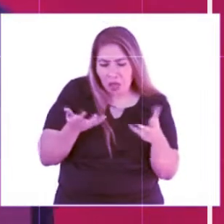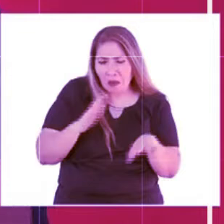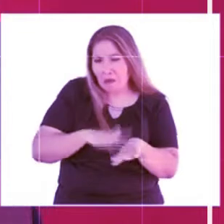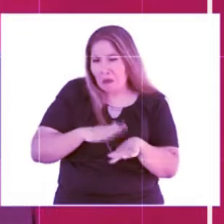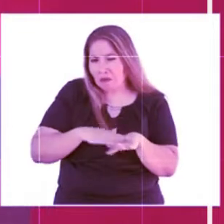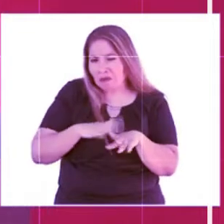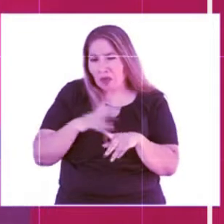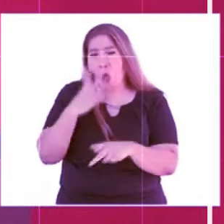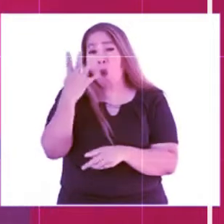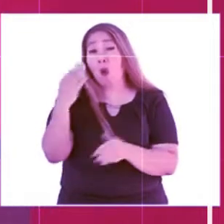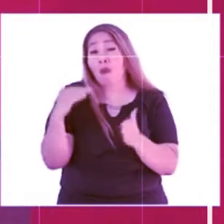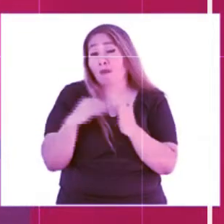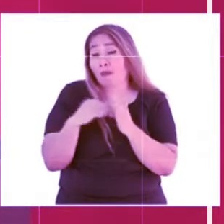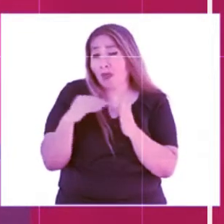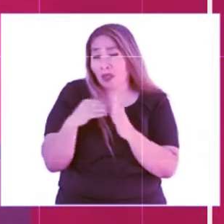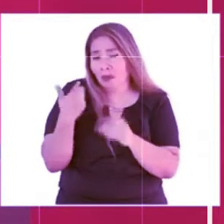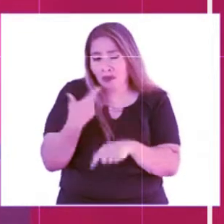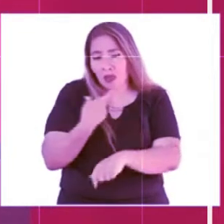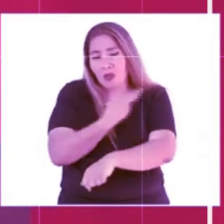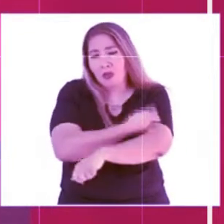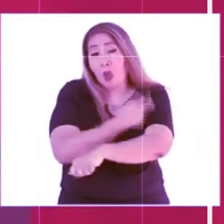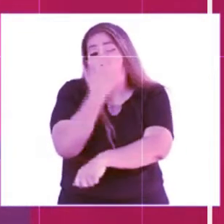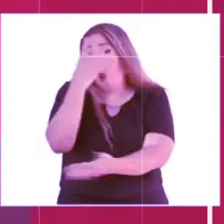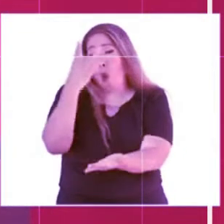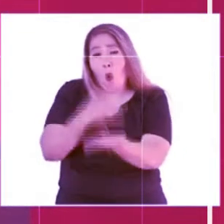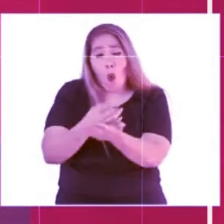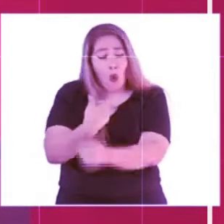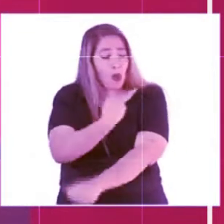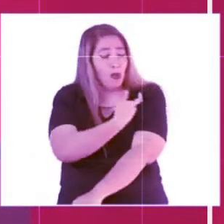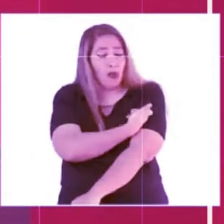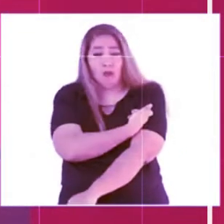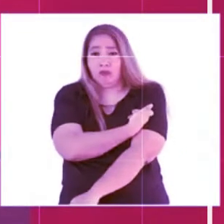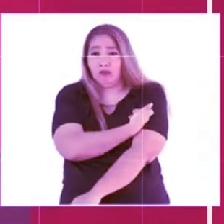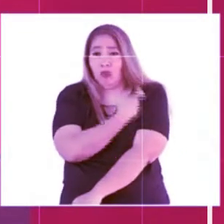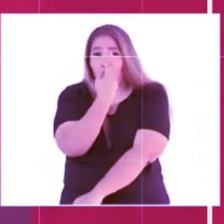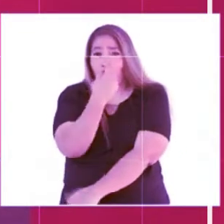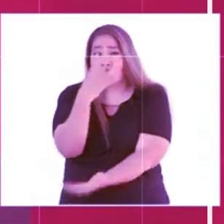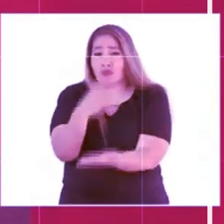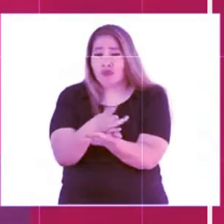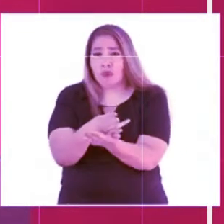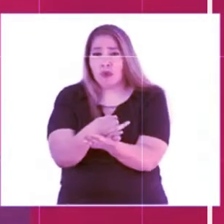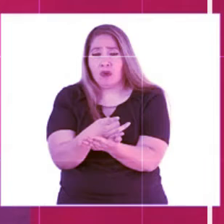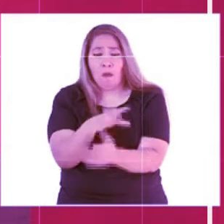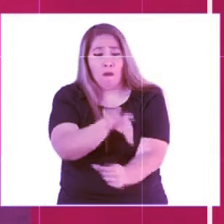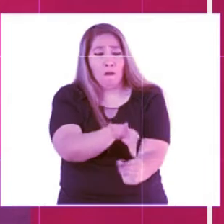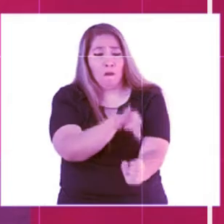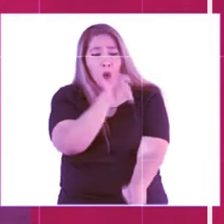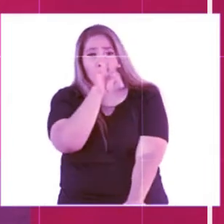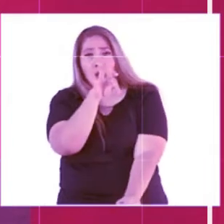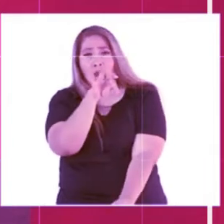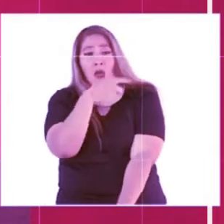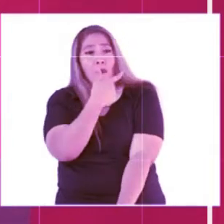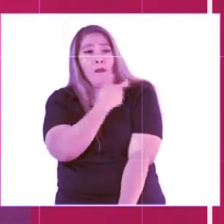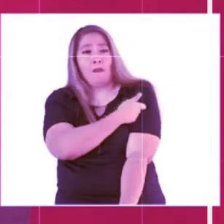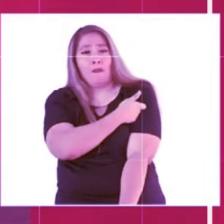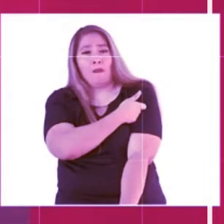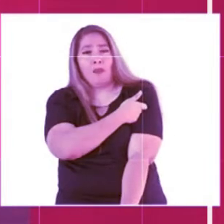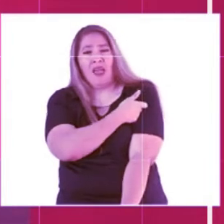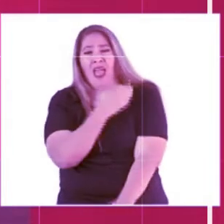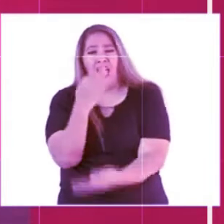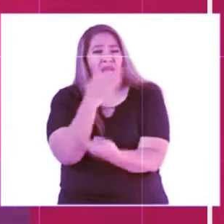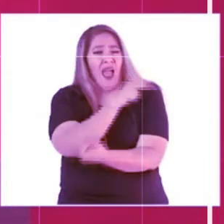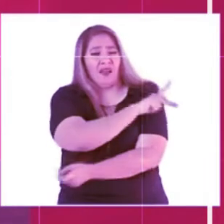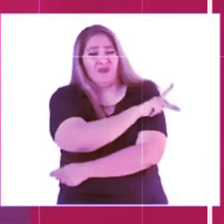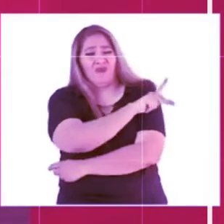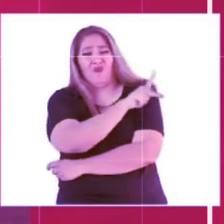de una sola dosis, la vacuna CanSino fue seleccionada para vacunar a todos